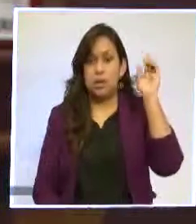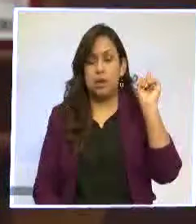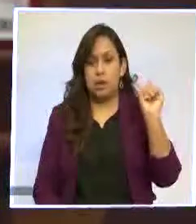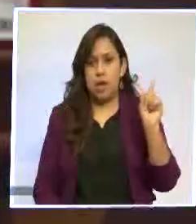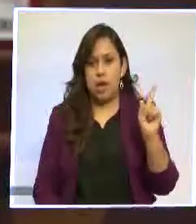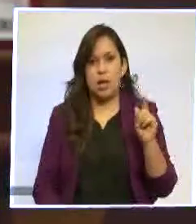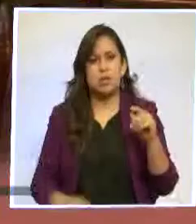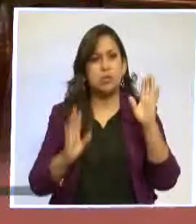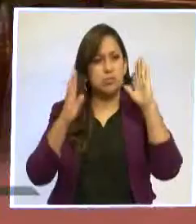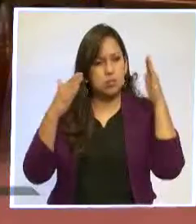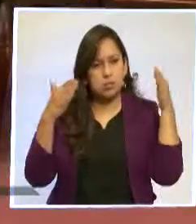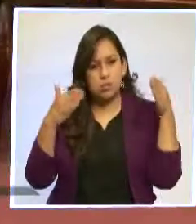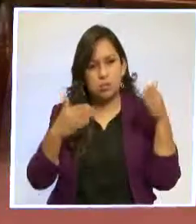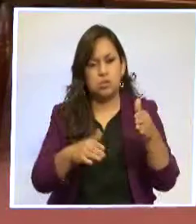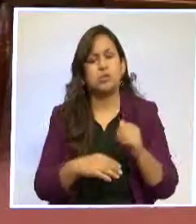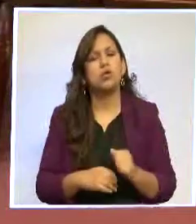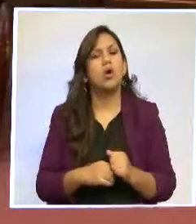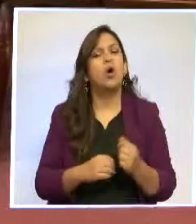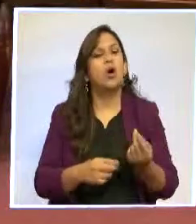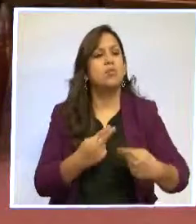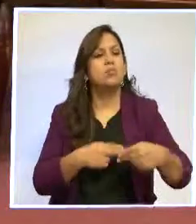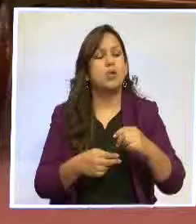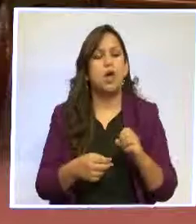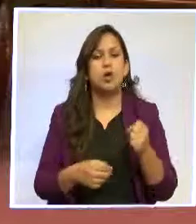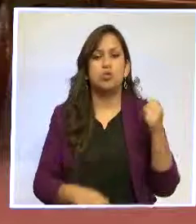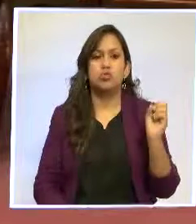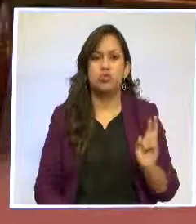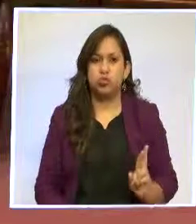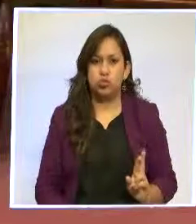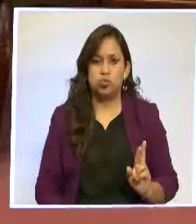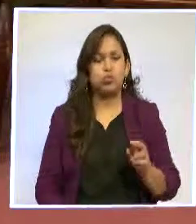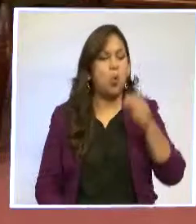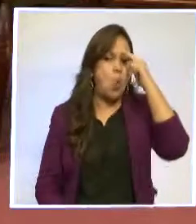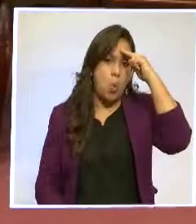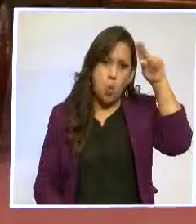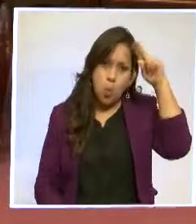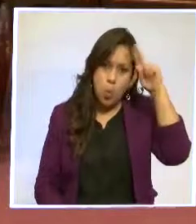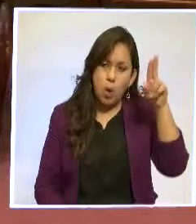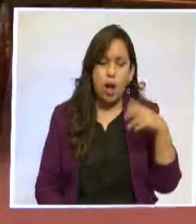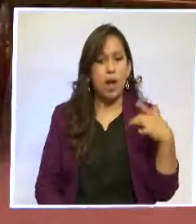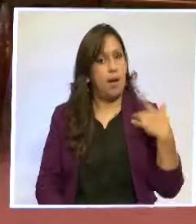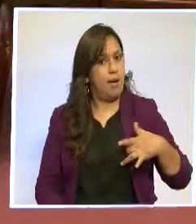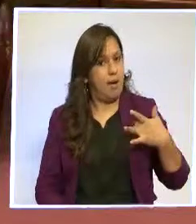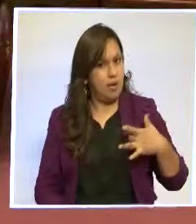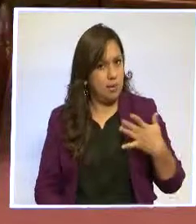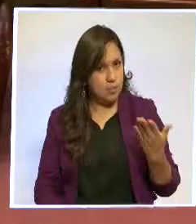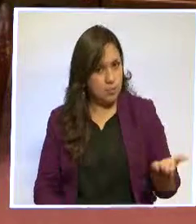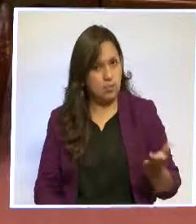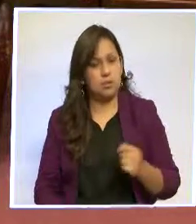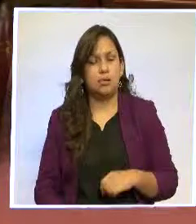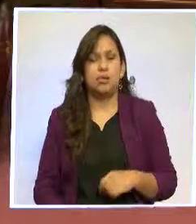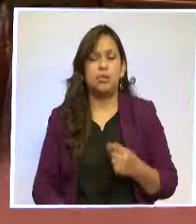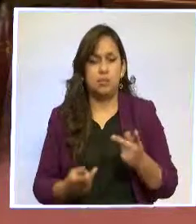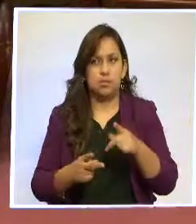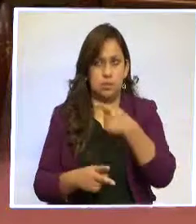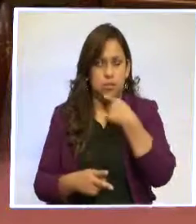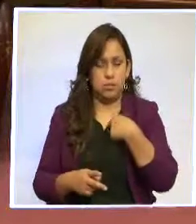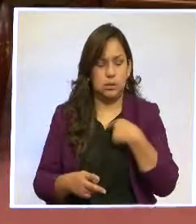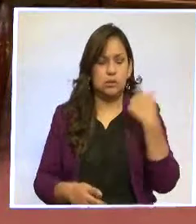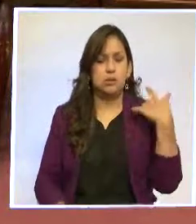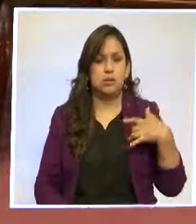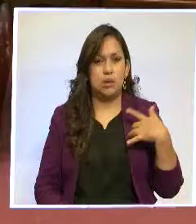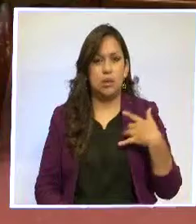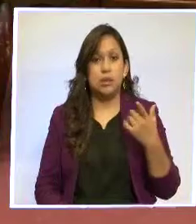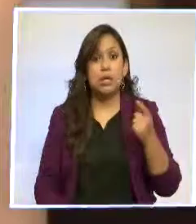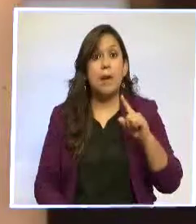Mercosur, o el caso de Venezuela, o el propio caso de Uruguay. Ya que menciona a Argentina las primeras declaraciones